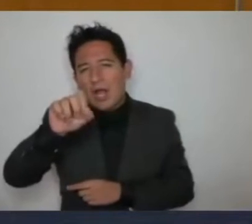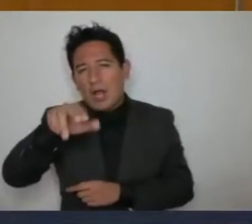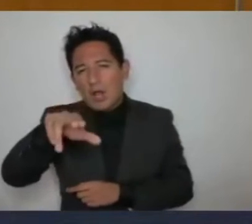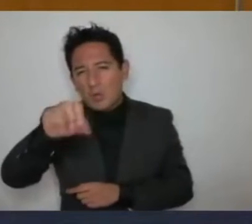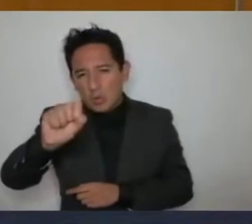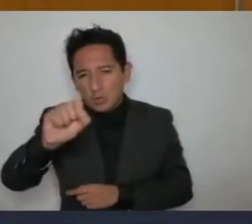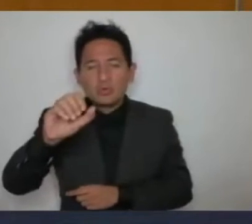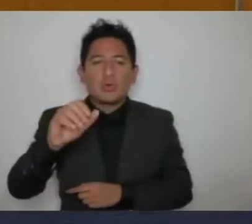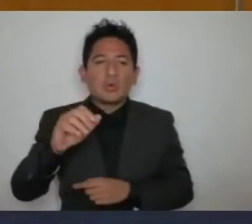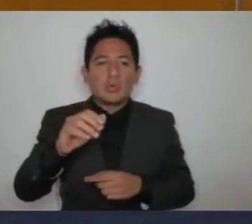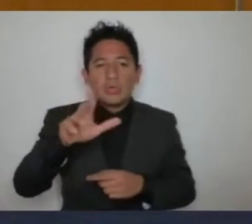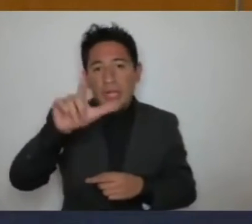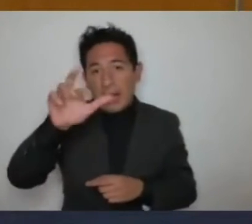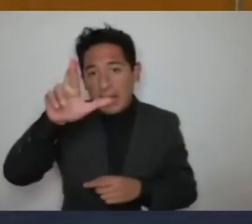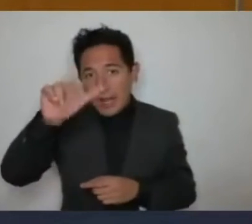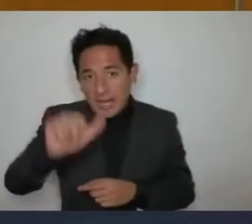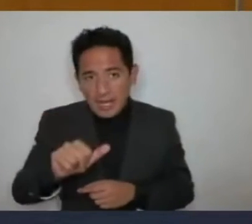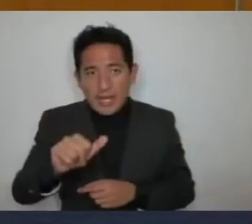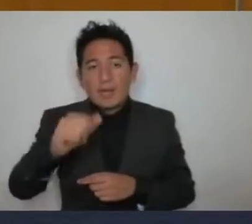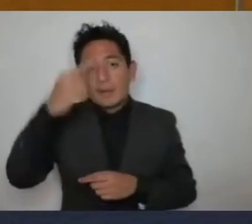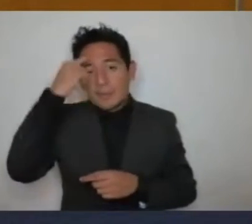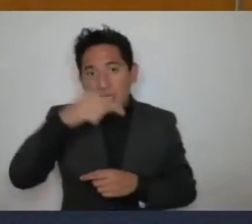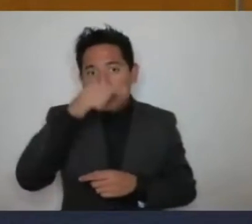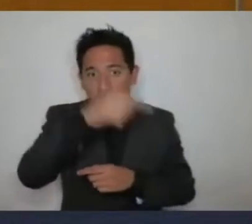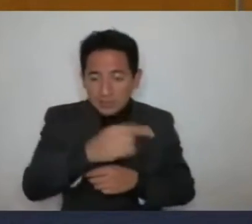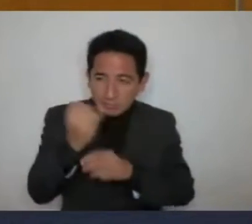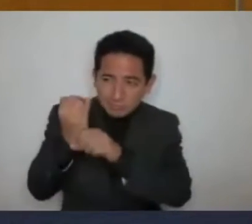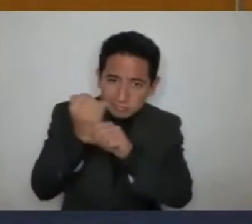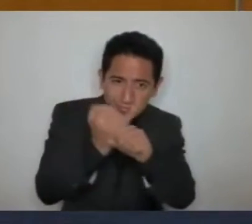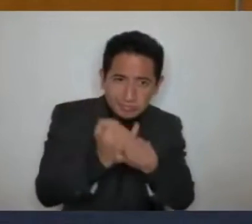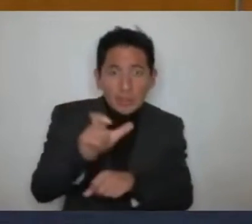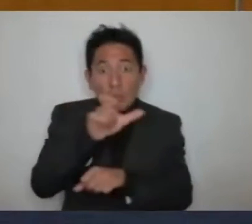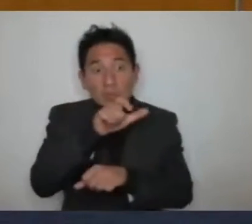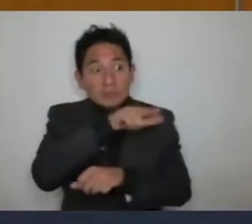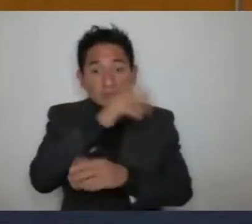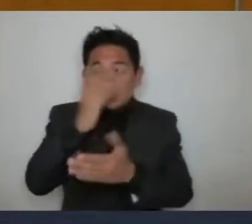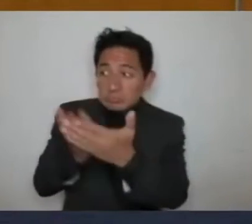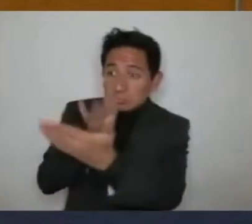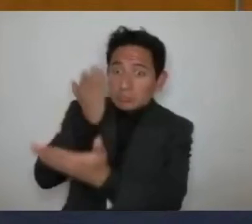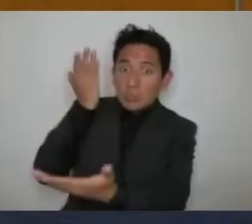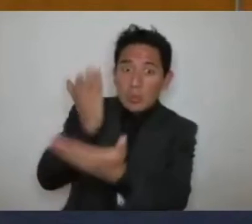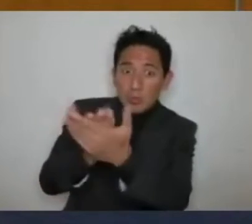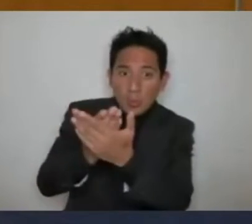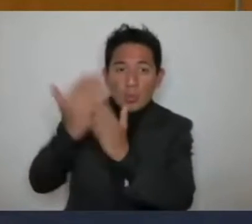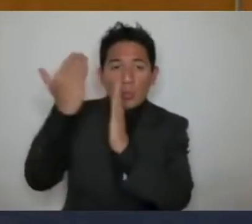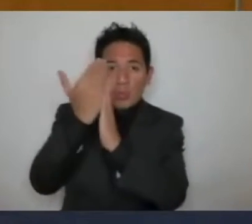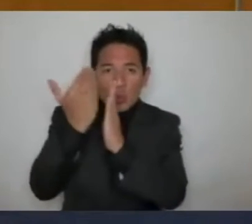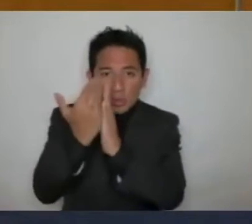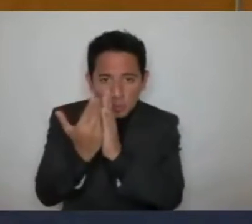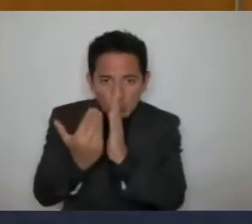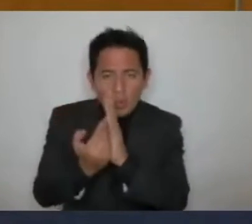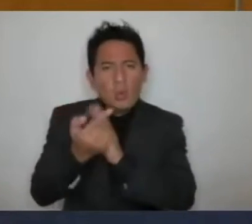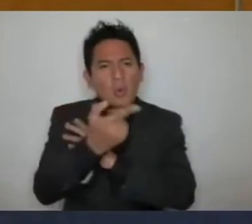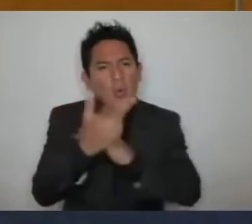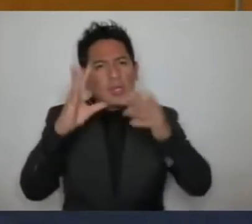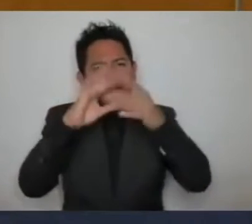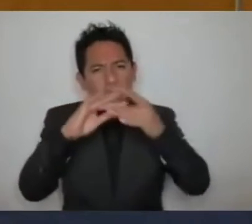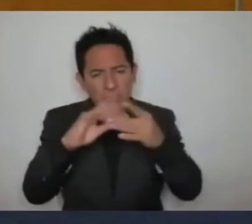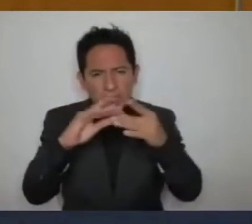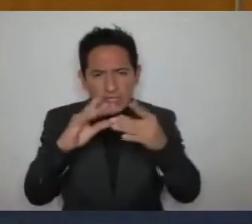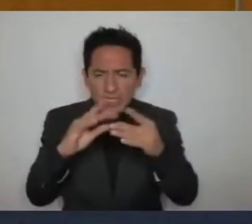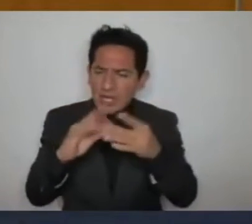Derechos Humanos de la suprema corte de justicia y cuando él propuso hacer este protocolo ya explicó el proceso consultivo del cual